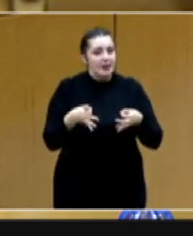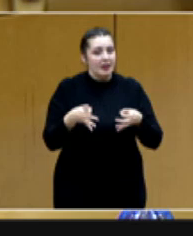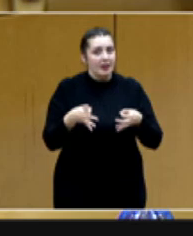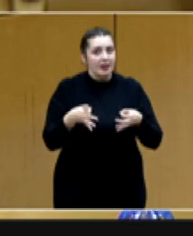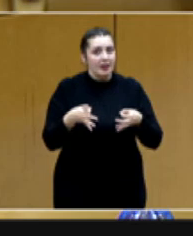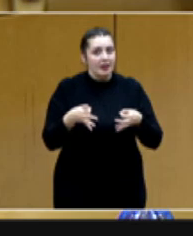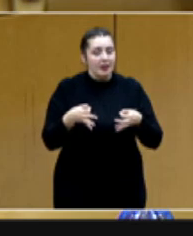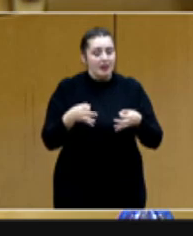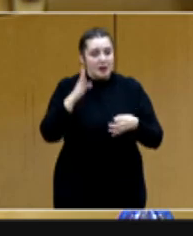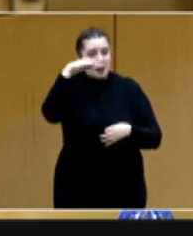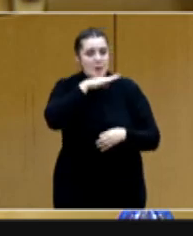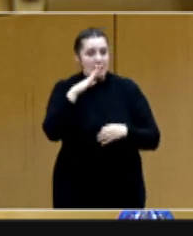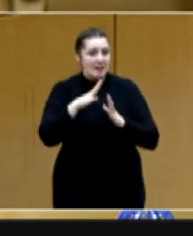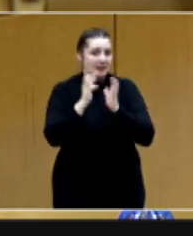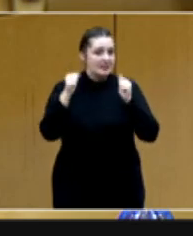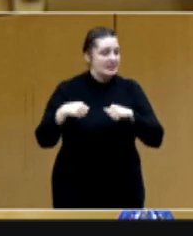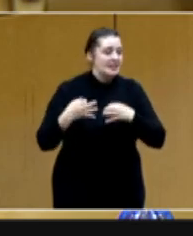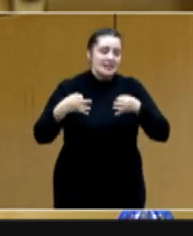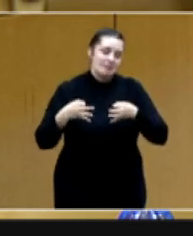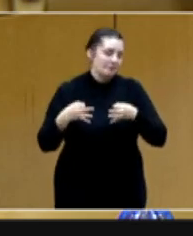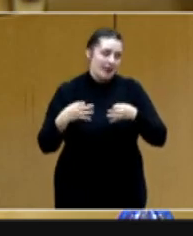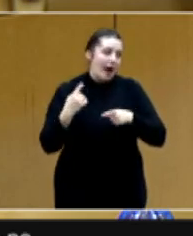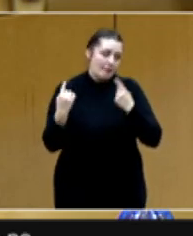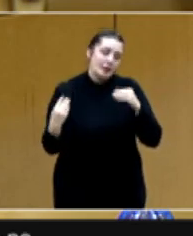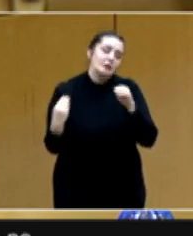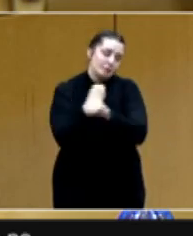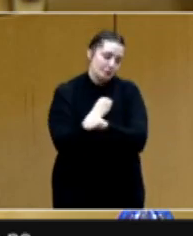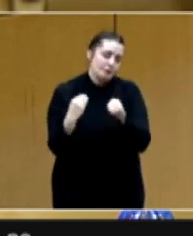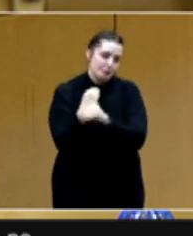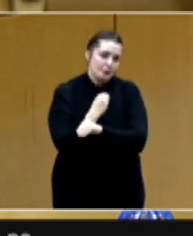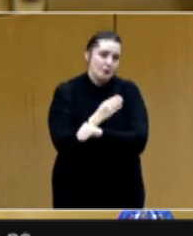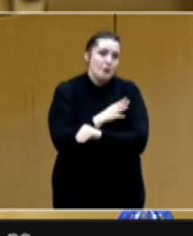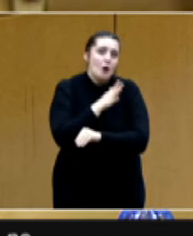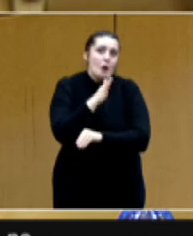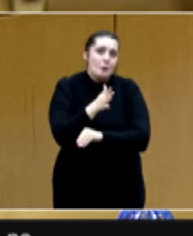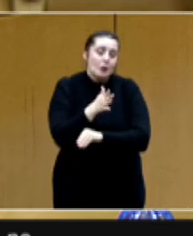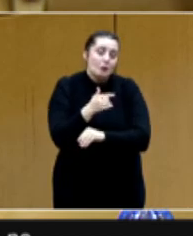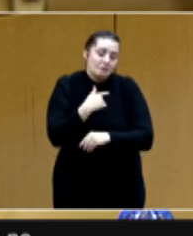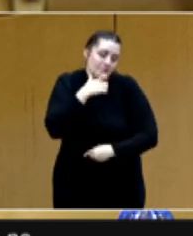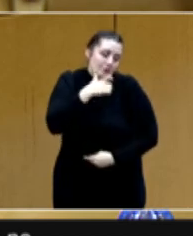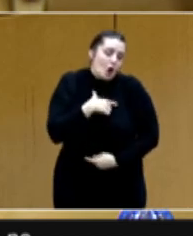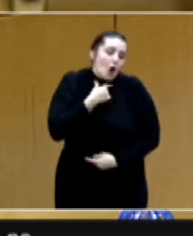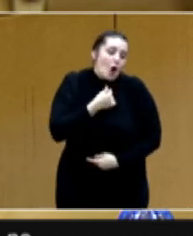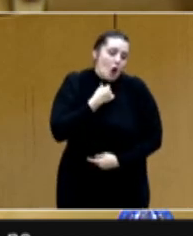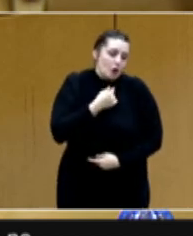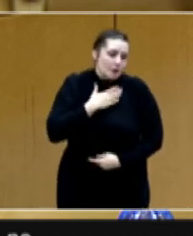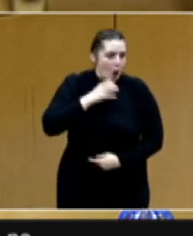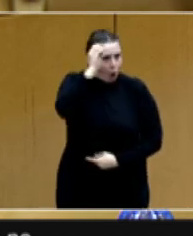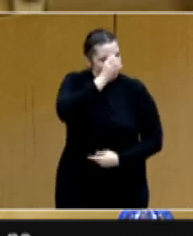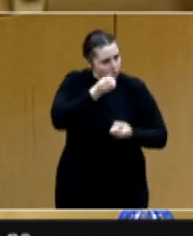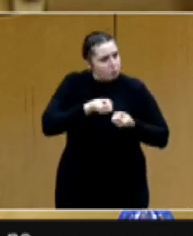con mis padres ya que ya que me gusta dar mi